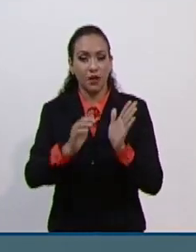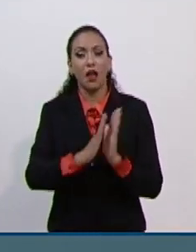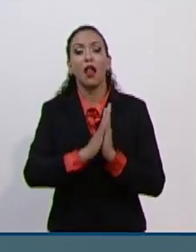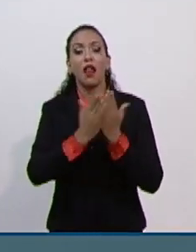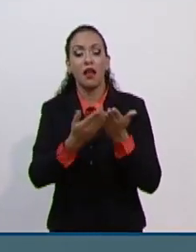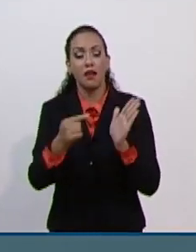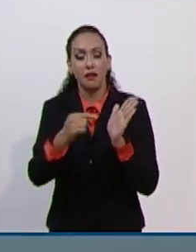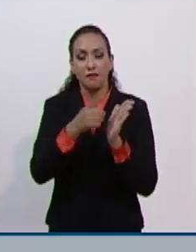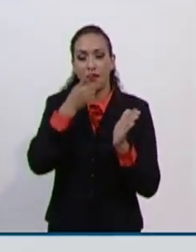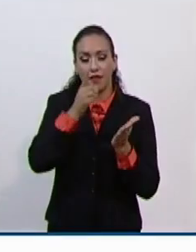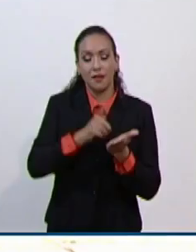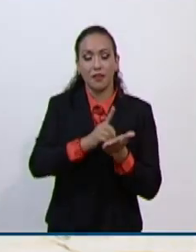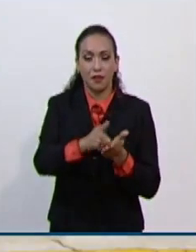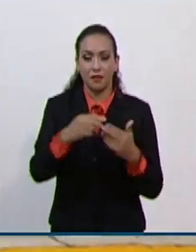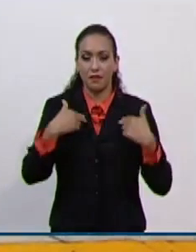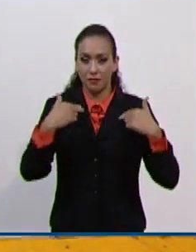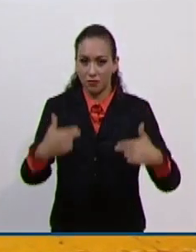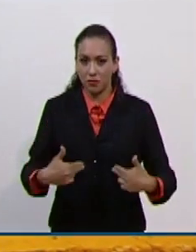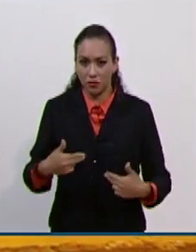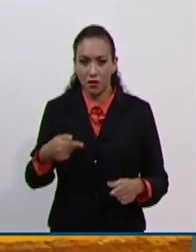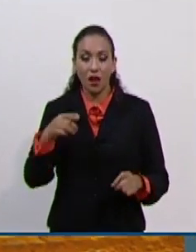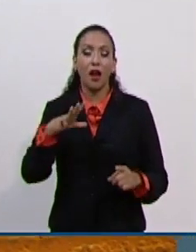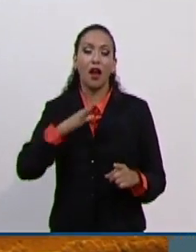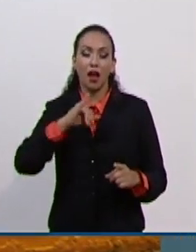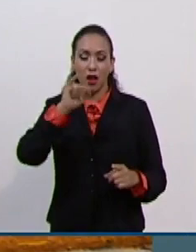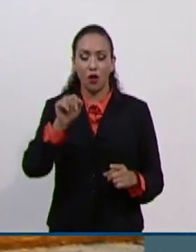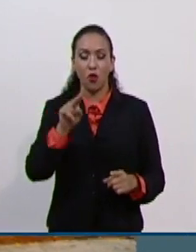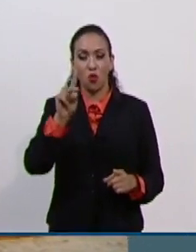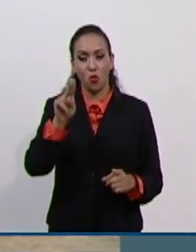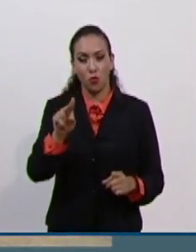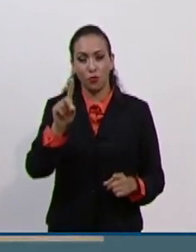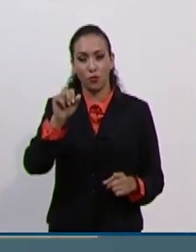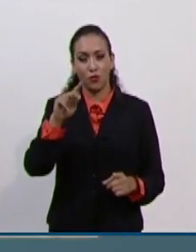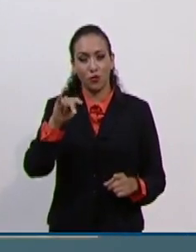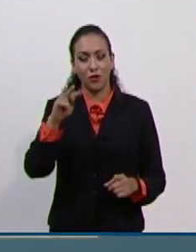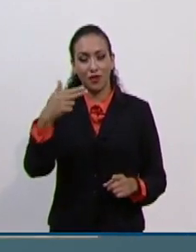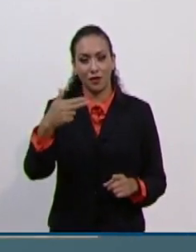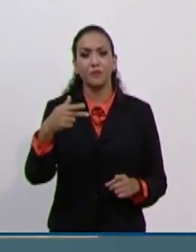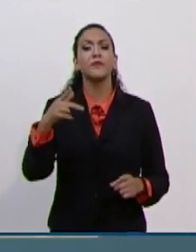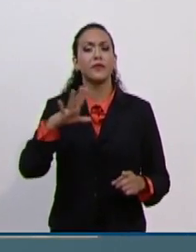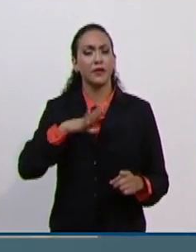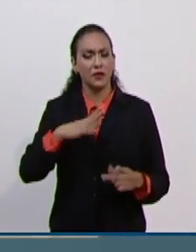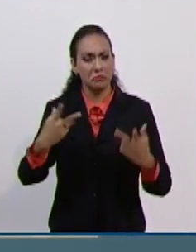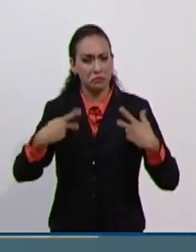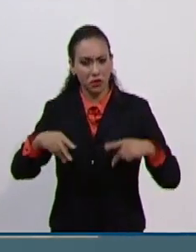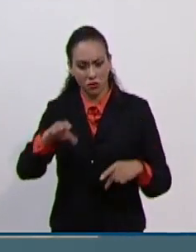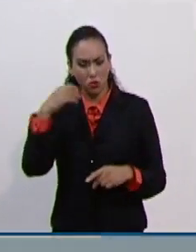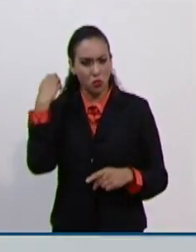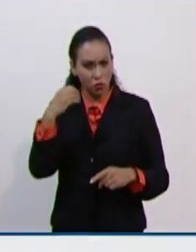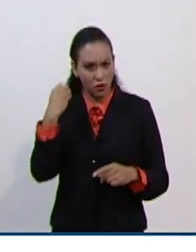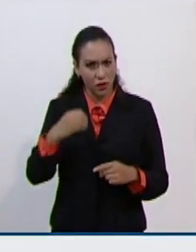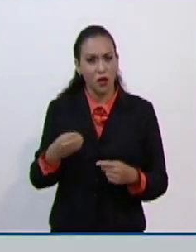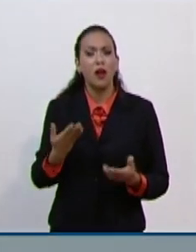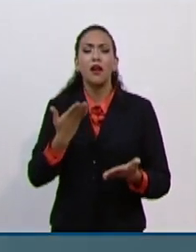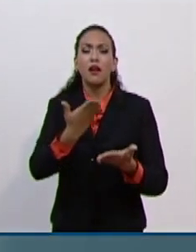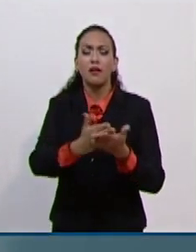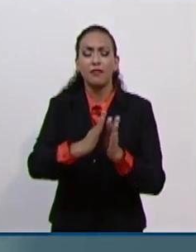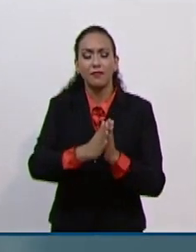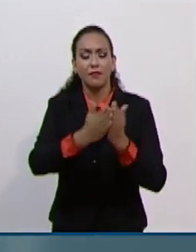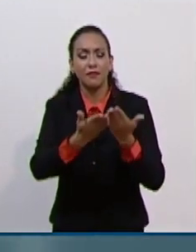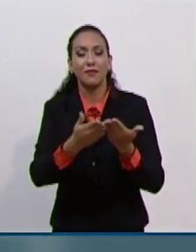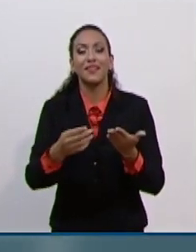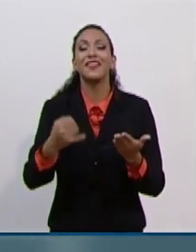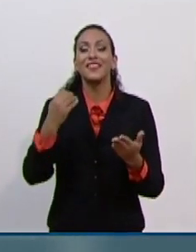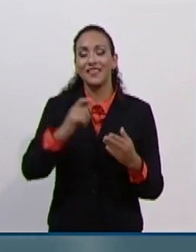Humanos, que incluye el trabajo del artista Judith Romero con personas afrovalerianas de Oaxaca sobre memoria, territorio e